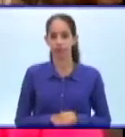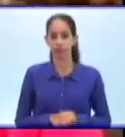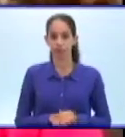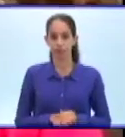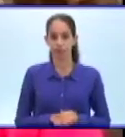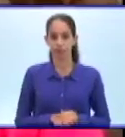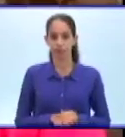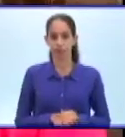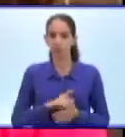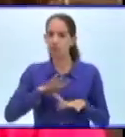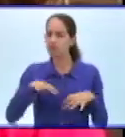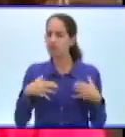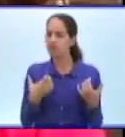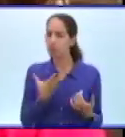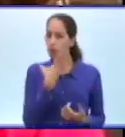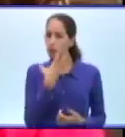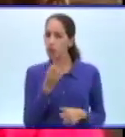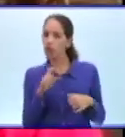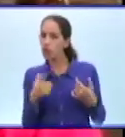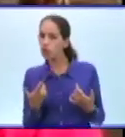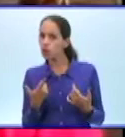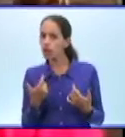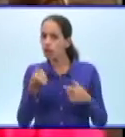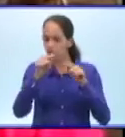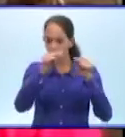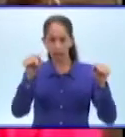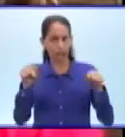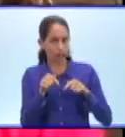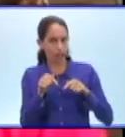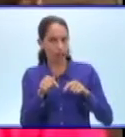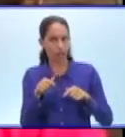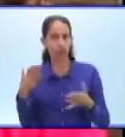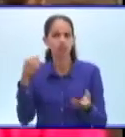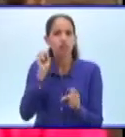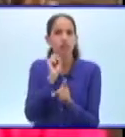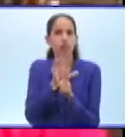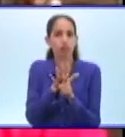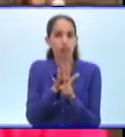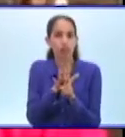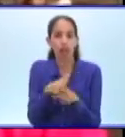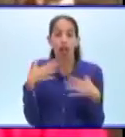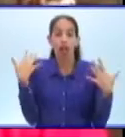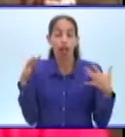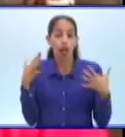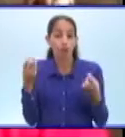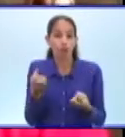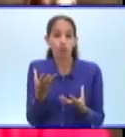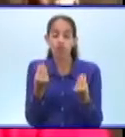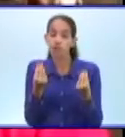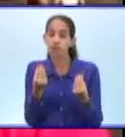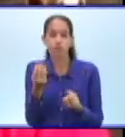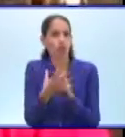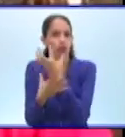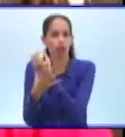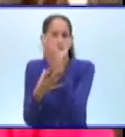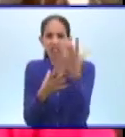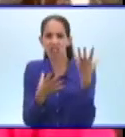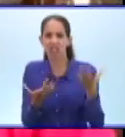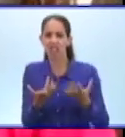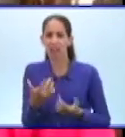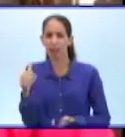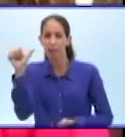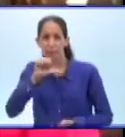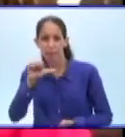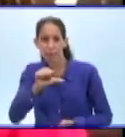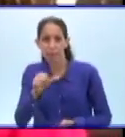¿Cómo estaba el área? Ociosa, no había por dónde empezar, pero bueno, lo logramos. Me contabas ahorita